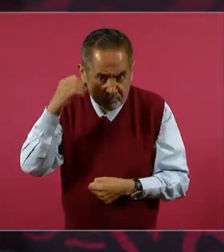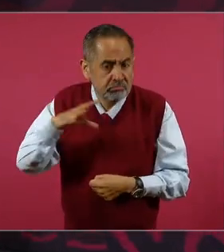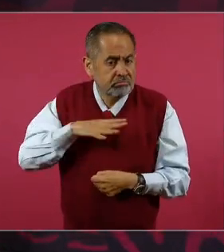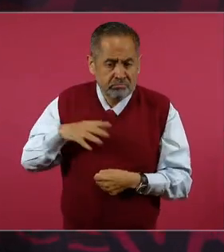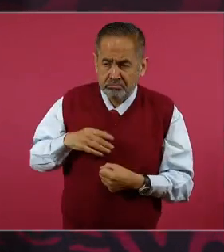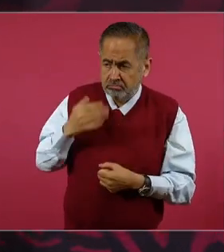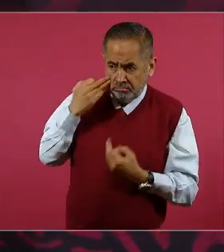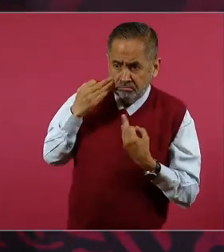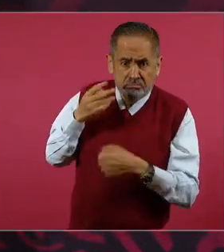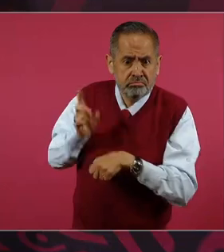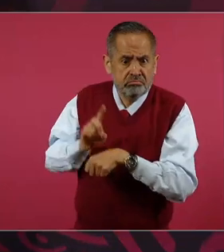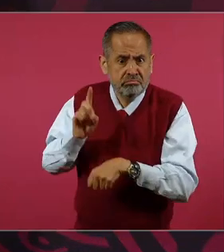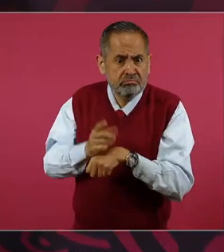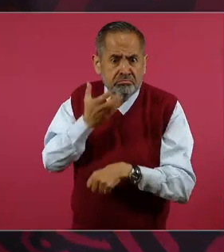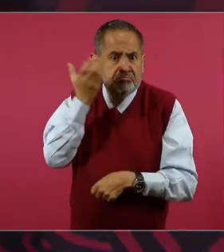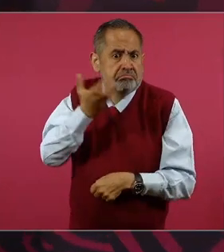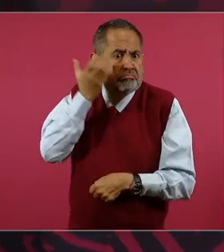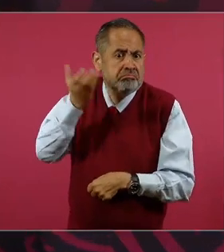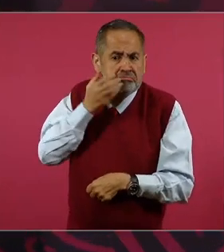partes,